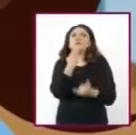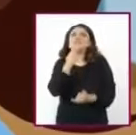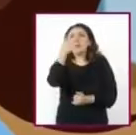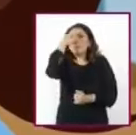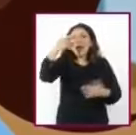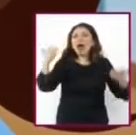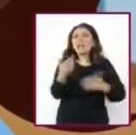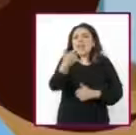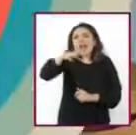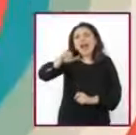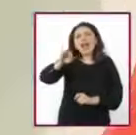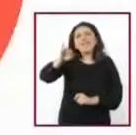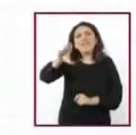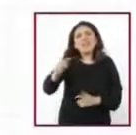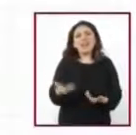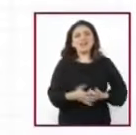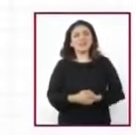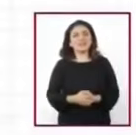hacer gráficas.